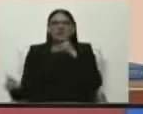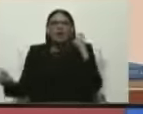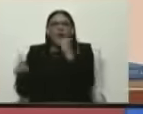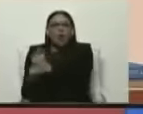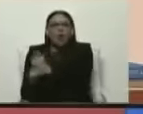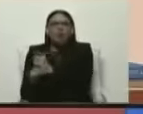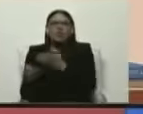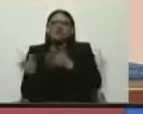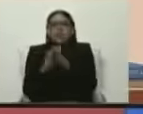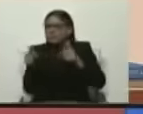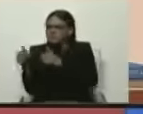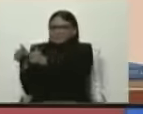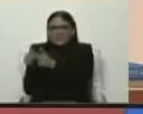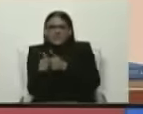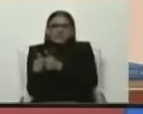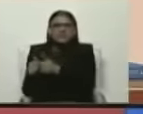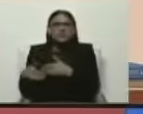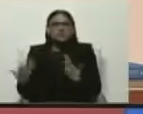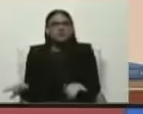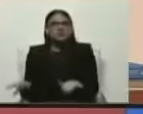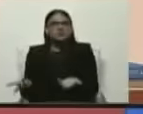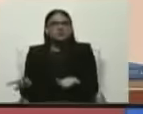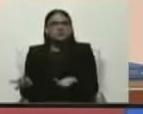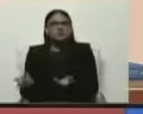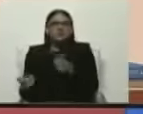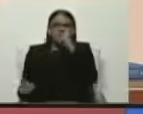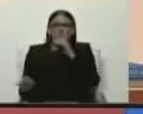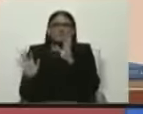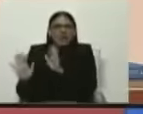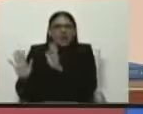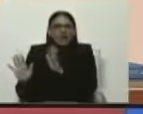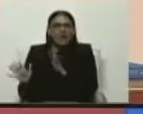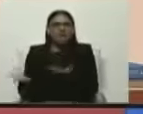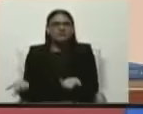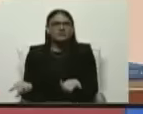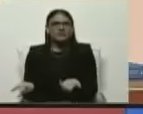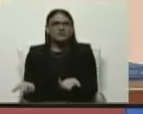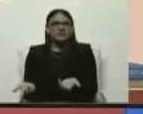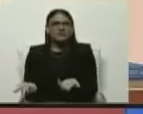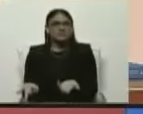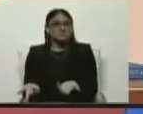la persecución, el revanchismo.